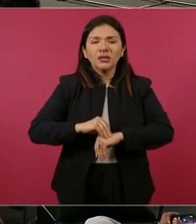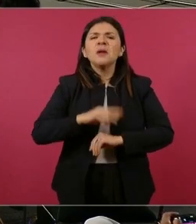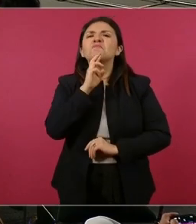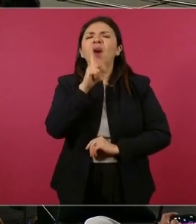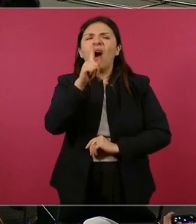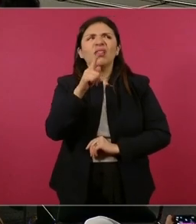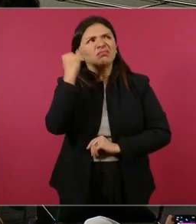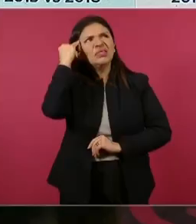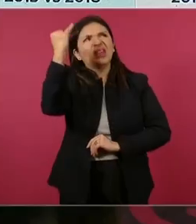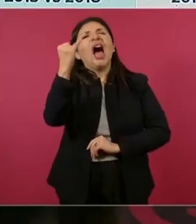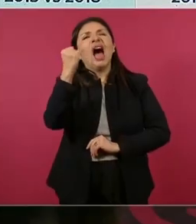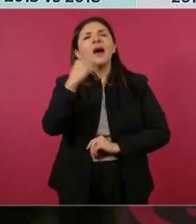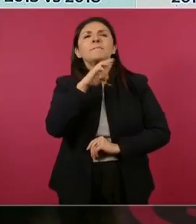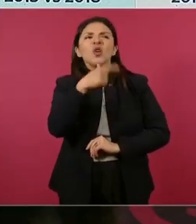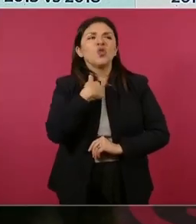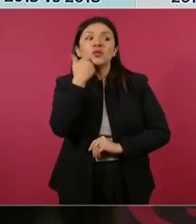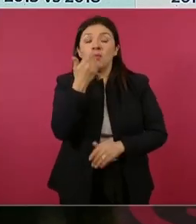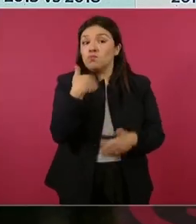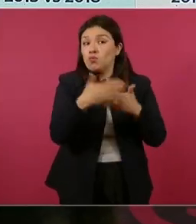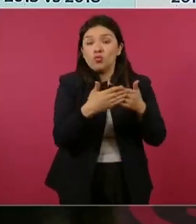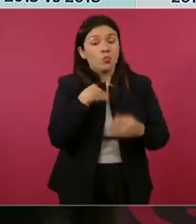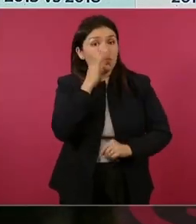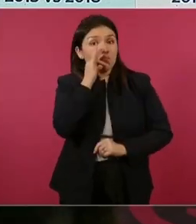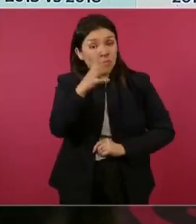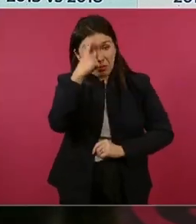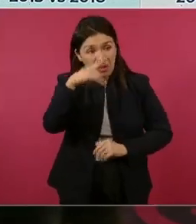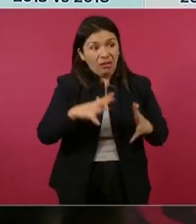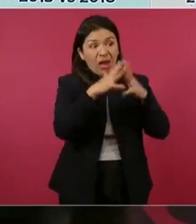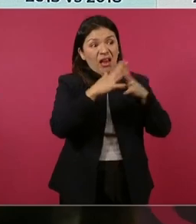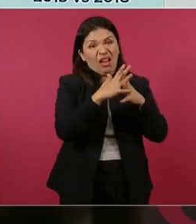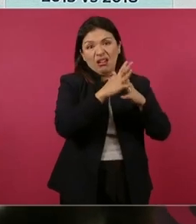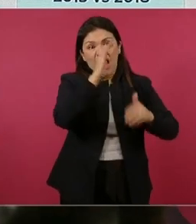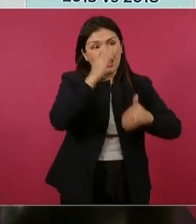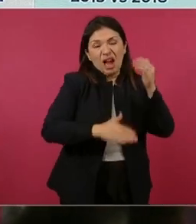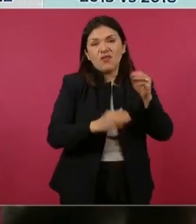declarando la guerra, porque también hay un grupo,